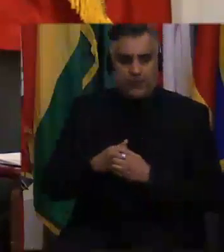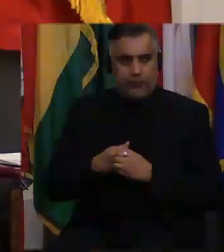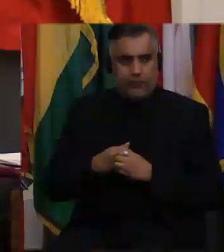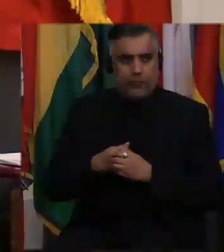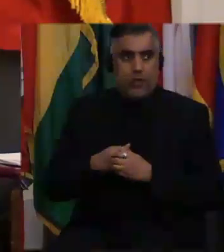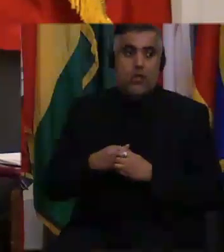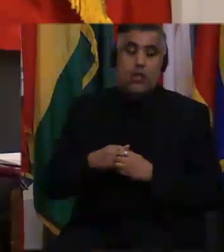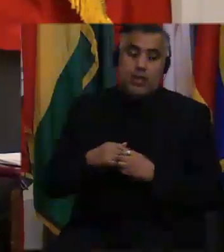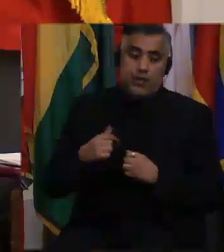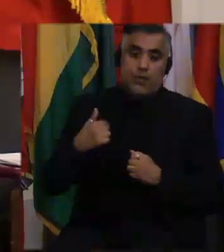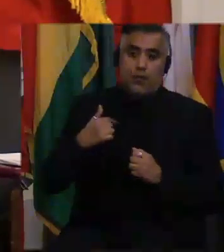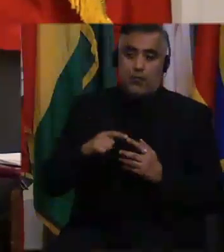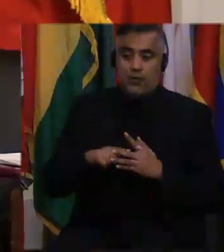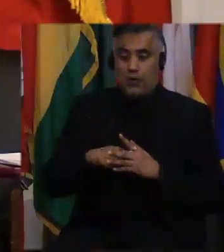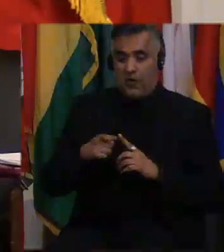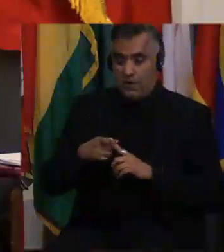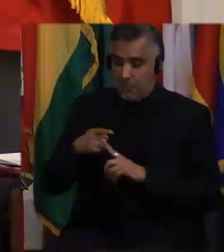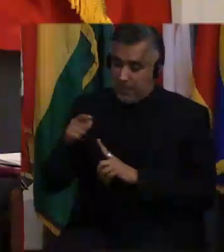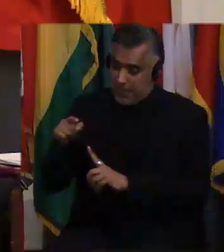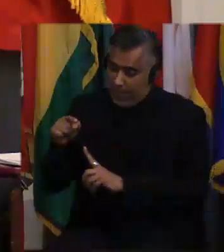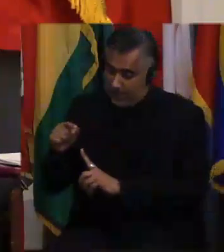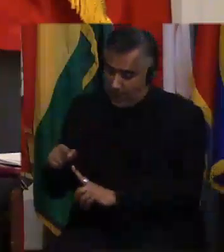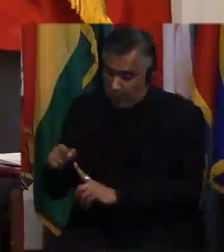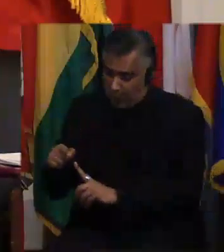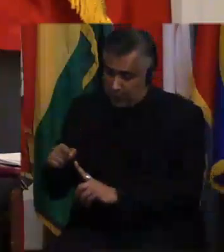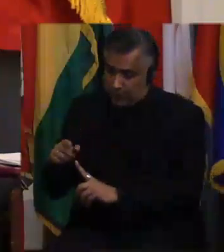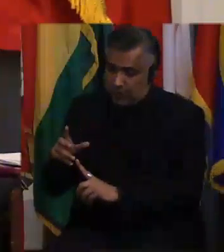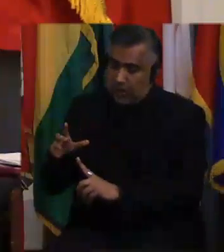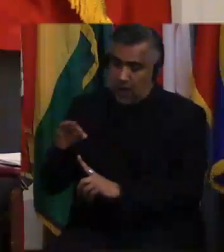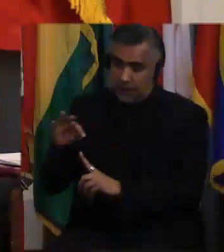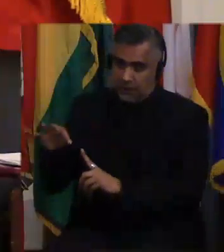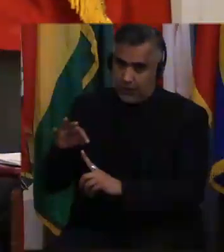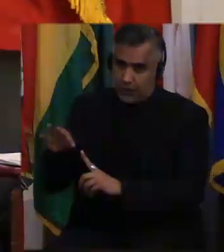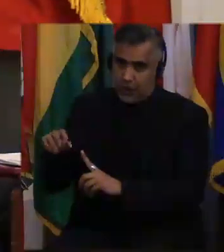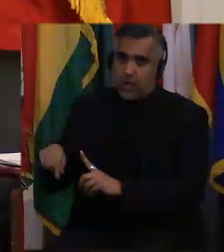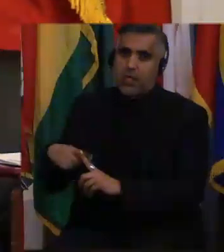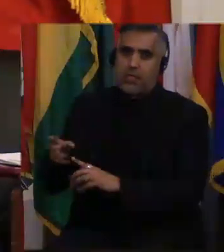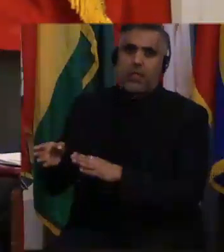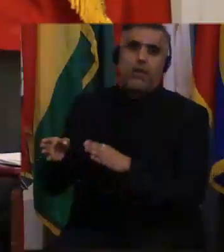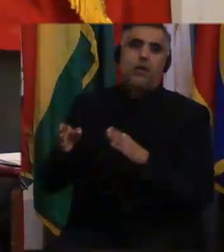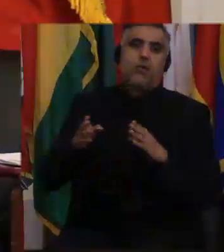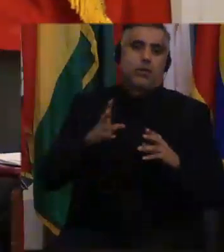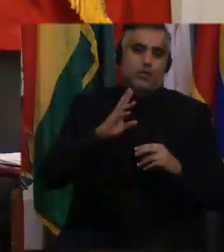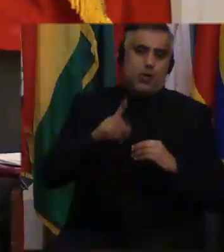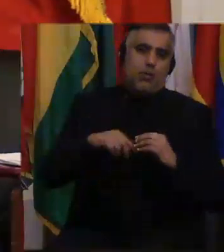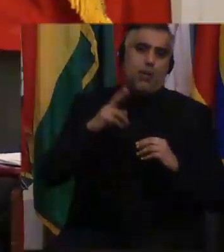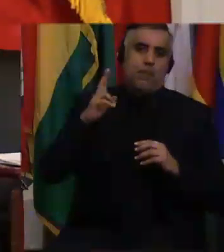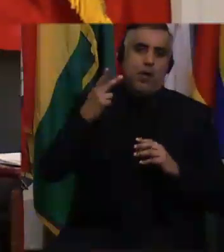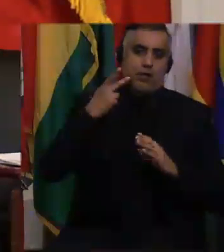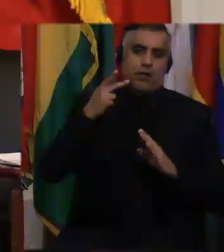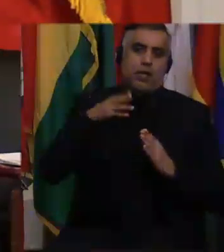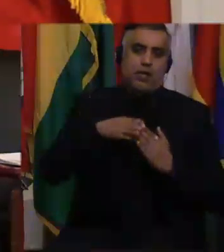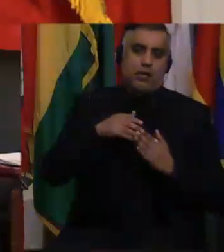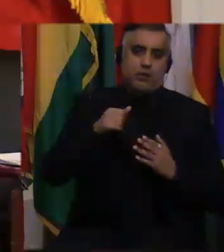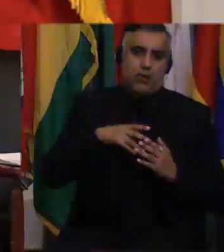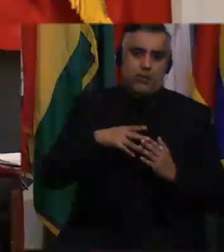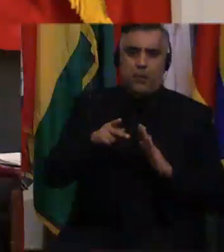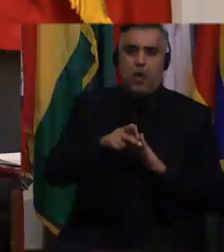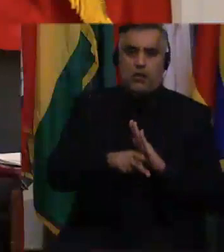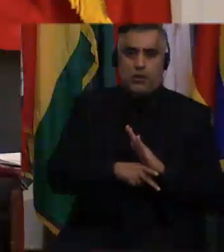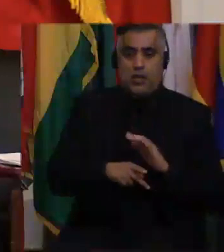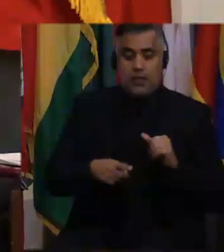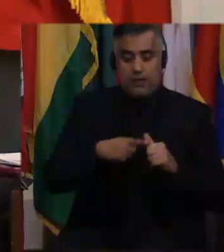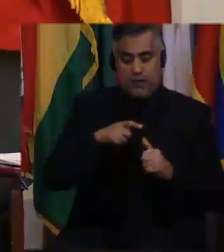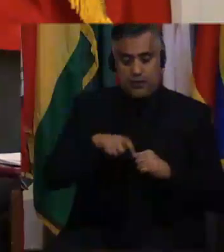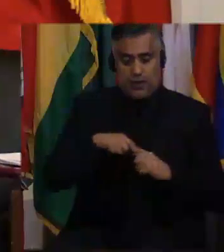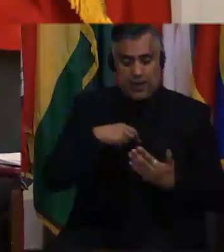sí podemos hablar de violencia política contra las mujeres. Las primeras veces que a mí me mostraron proyectos de ley de violencia política contra